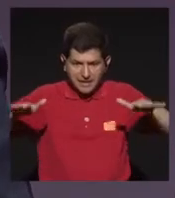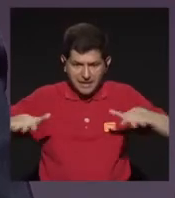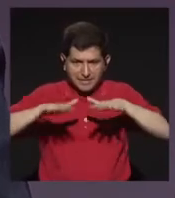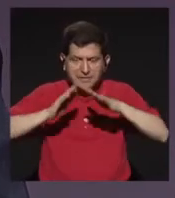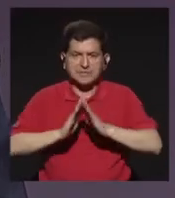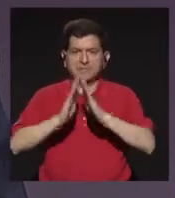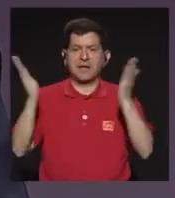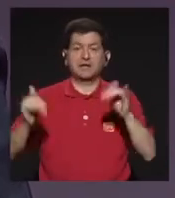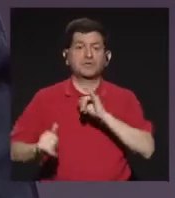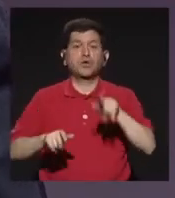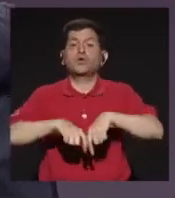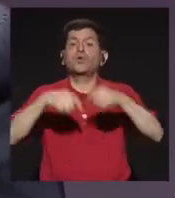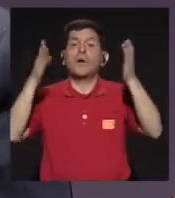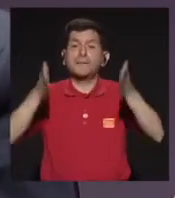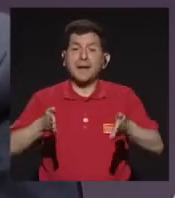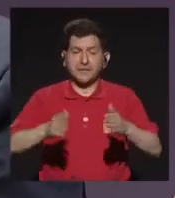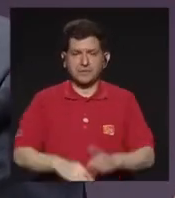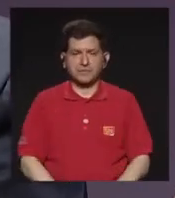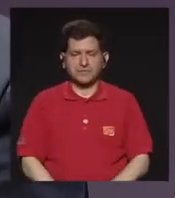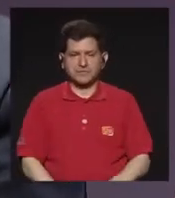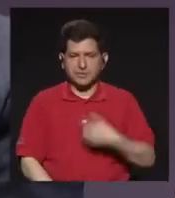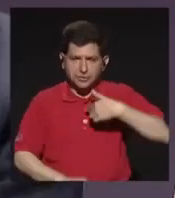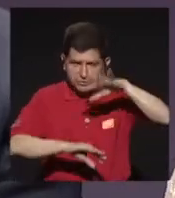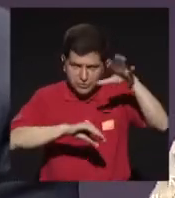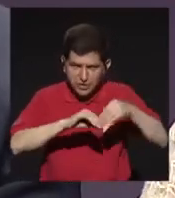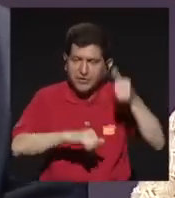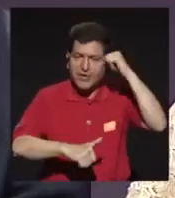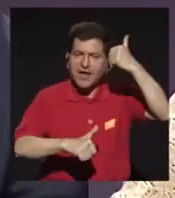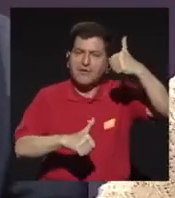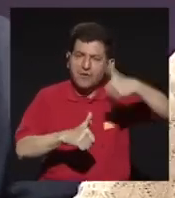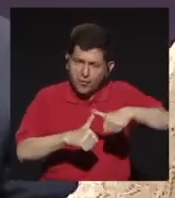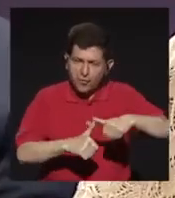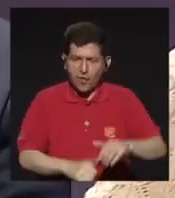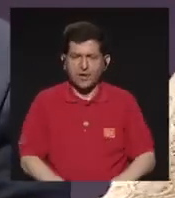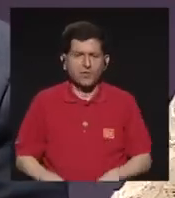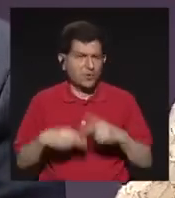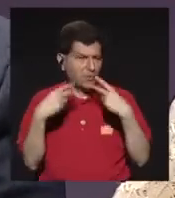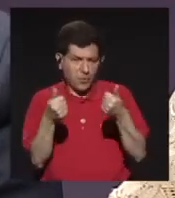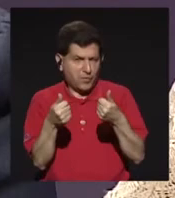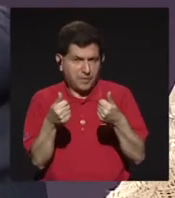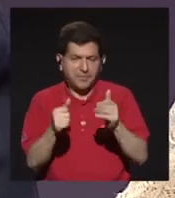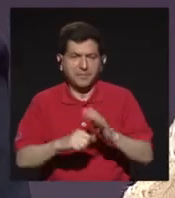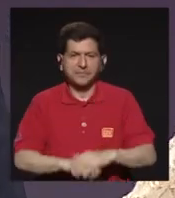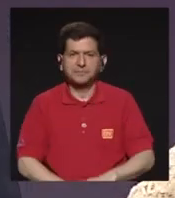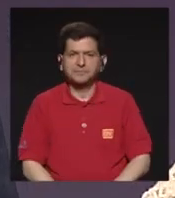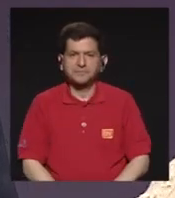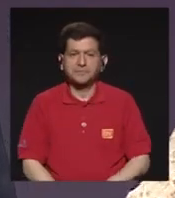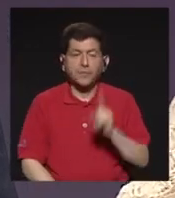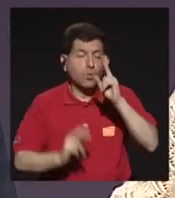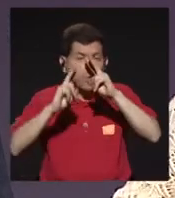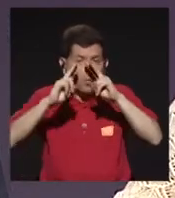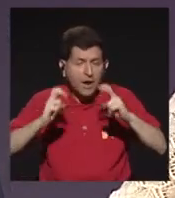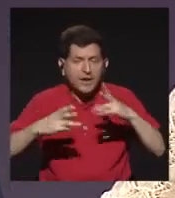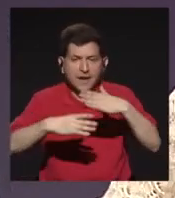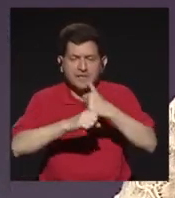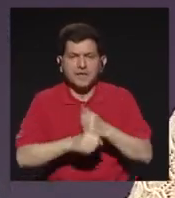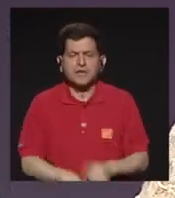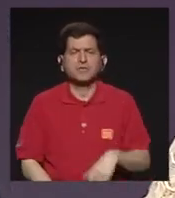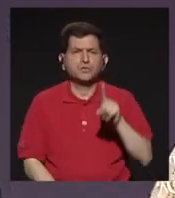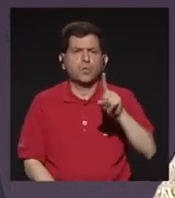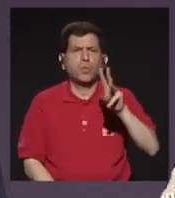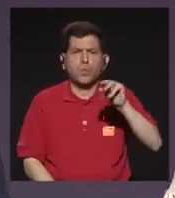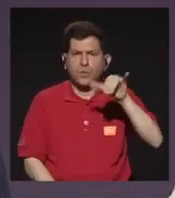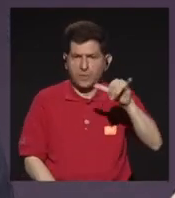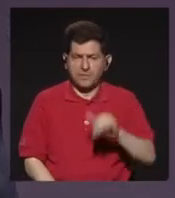y los periodistas también. Yo nada más quiero acotar, recuerdo, así muy rápidamente, que un análisis que se hizo el